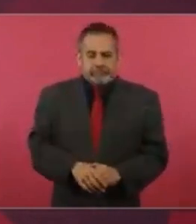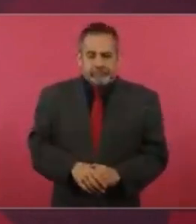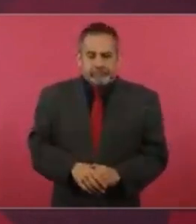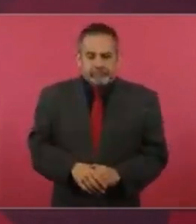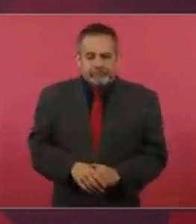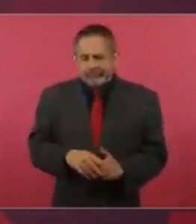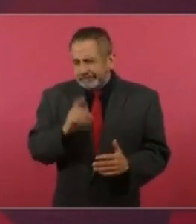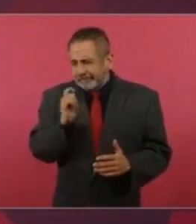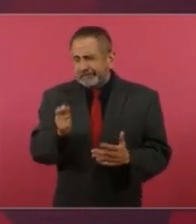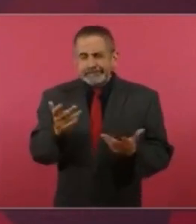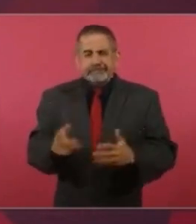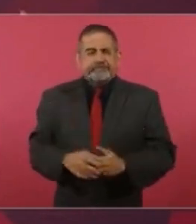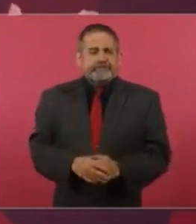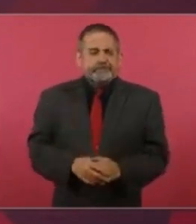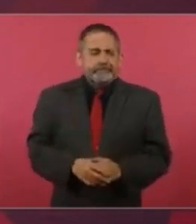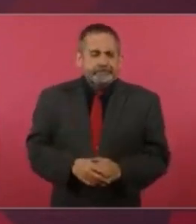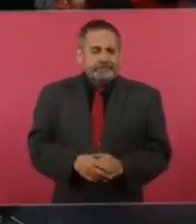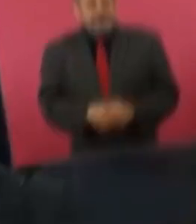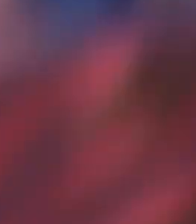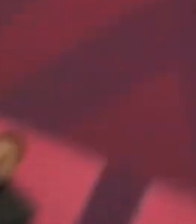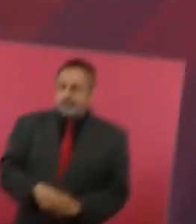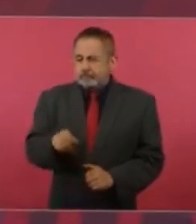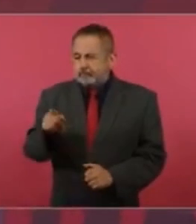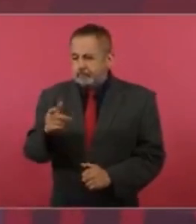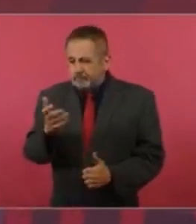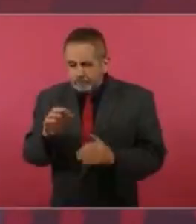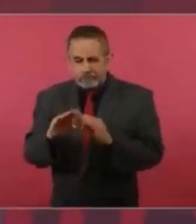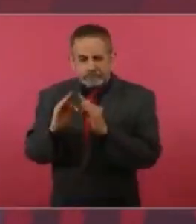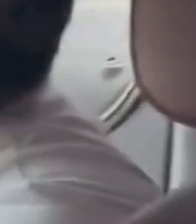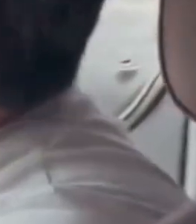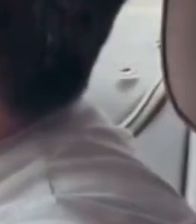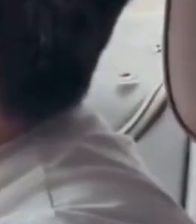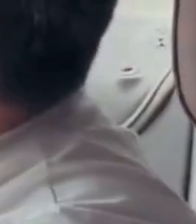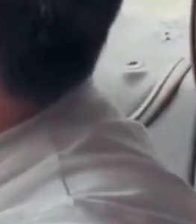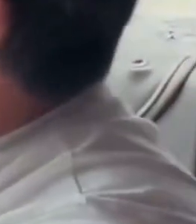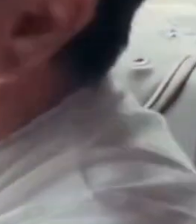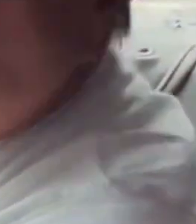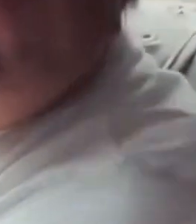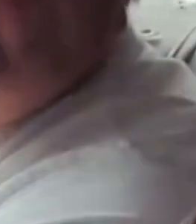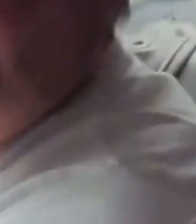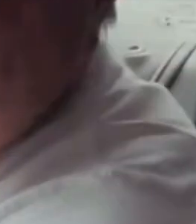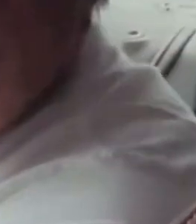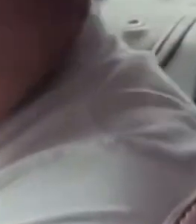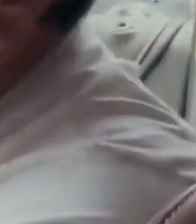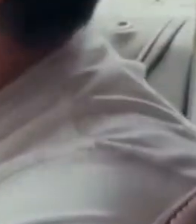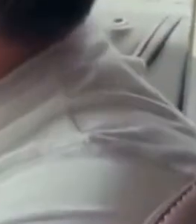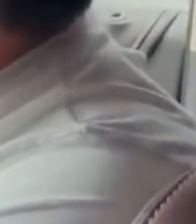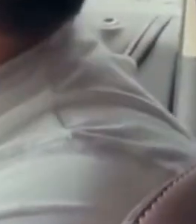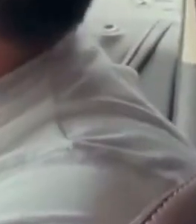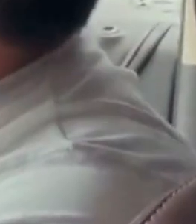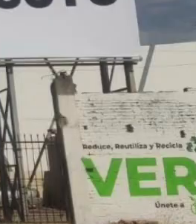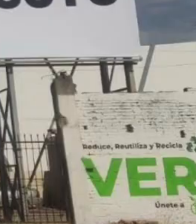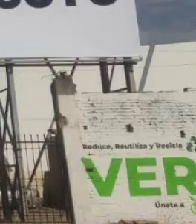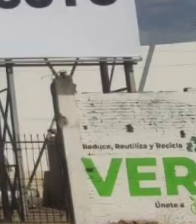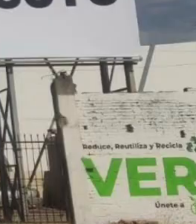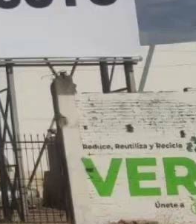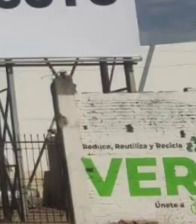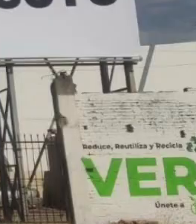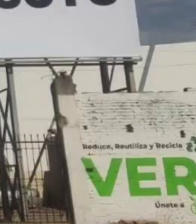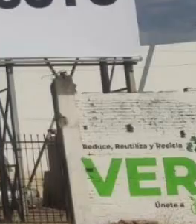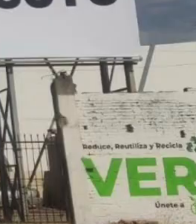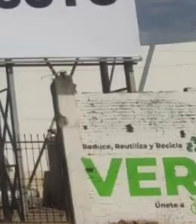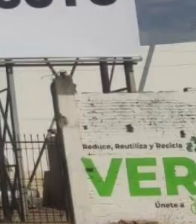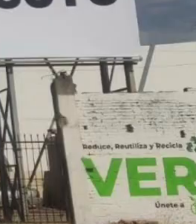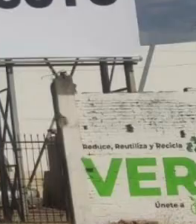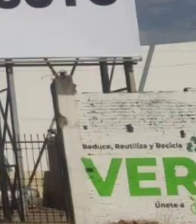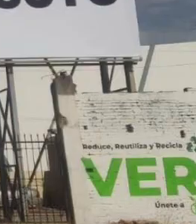O sea, y vaya que... El senador con licencia y aspirante a la defensa de la 4T, Ricardo Monreal, exigió el pasado